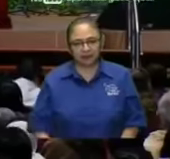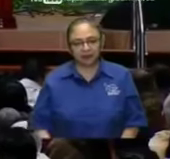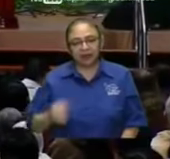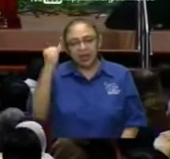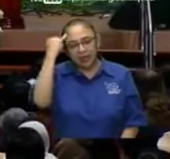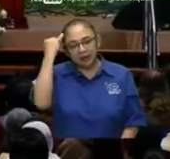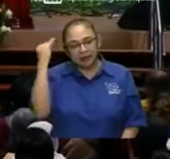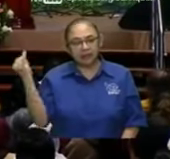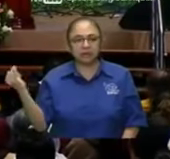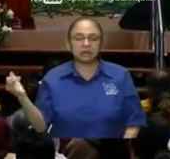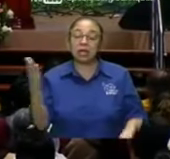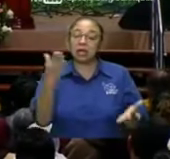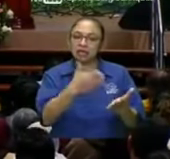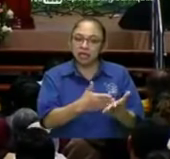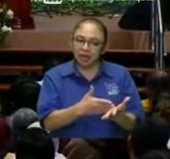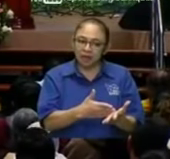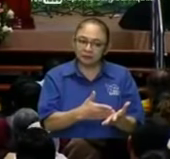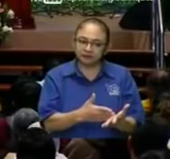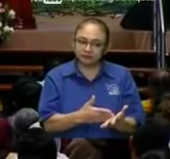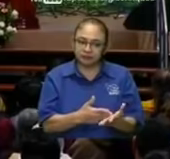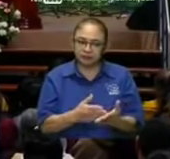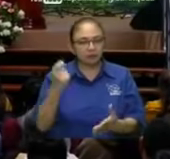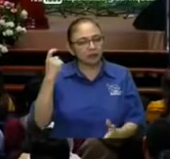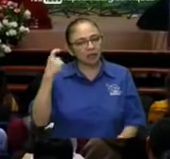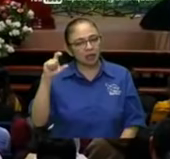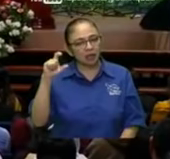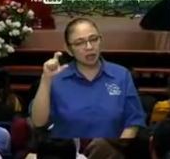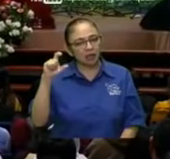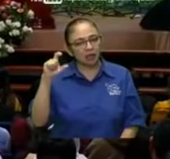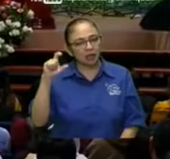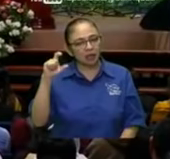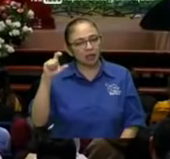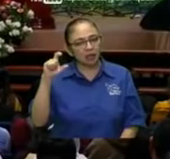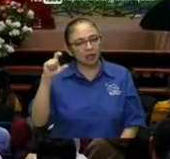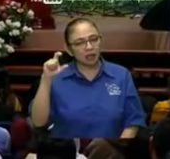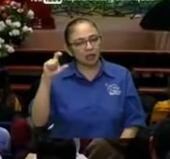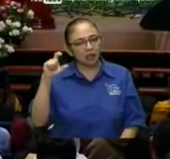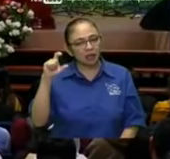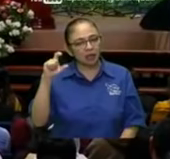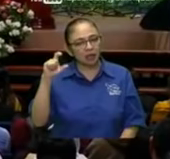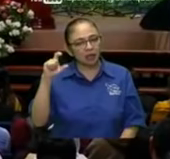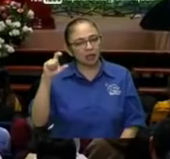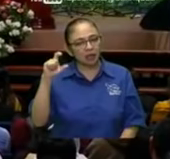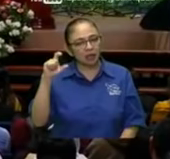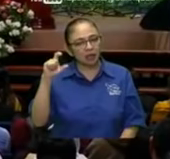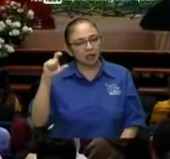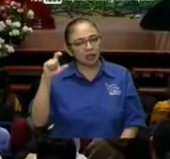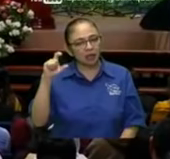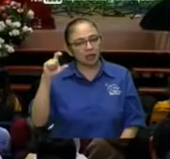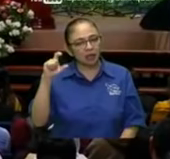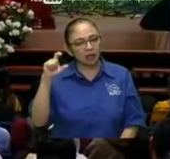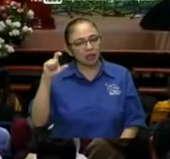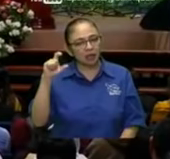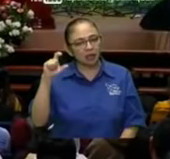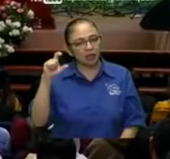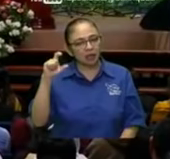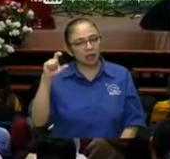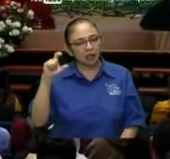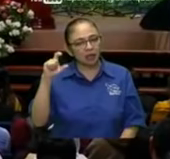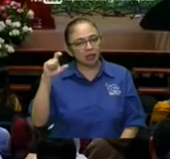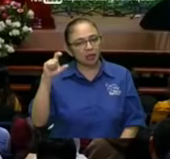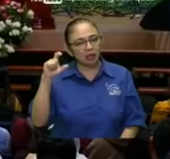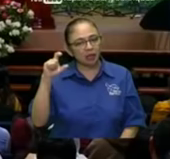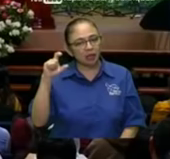Imagínense que llega y el cuñado, bromeábamos así, que le presentó a la novia, le habla a la familia, le presentó a la novia, el cuñado: ¿qué